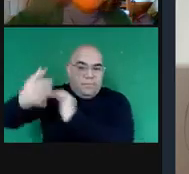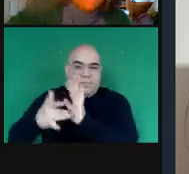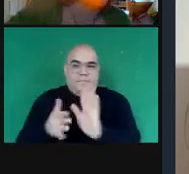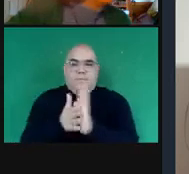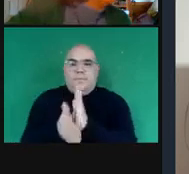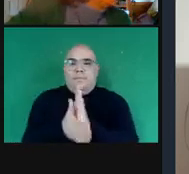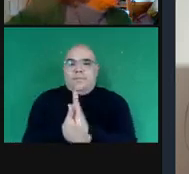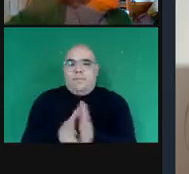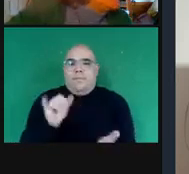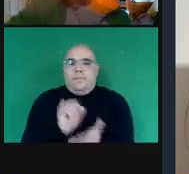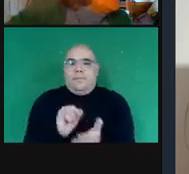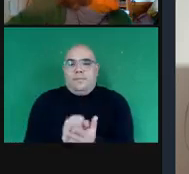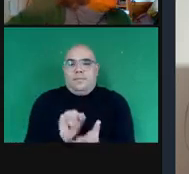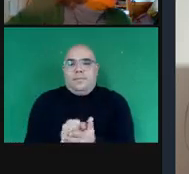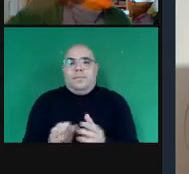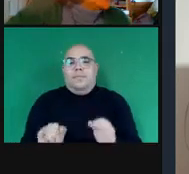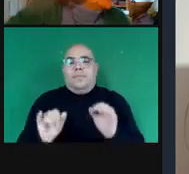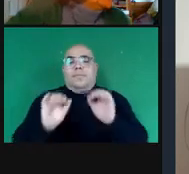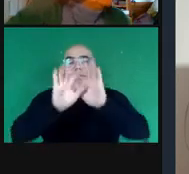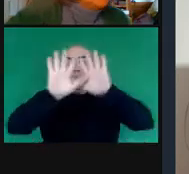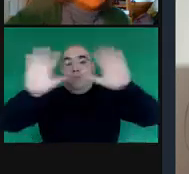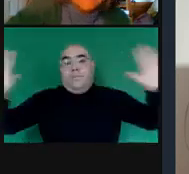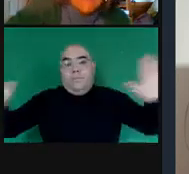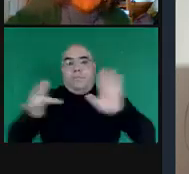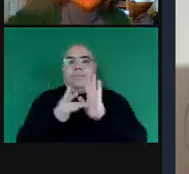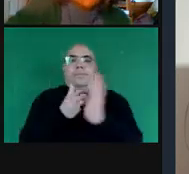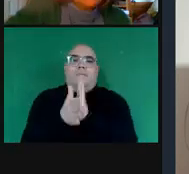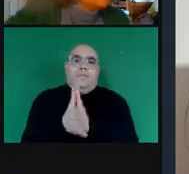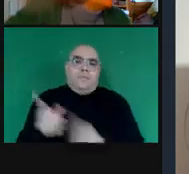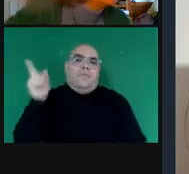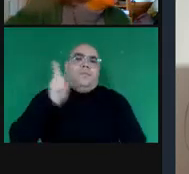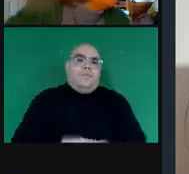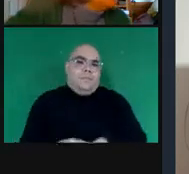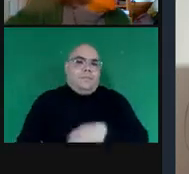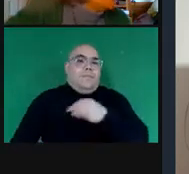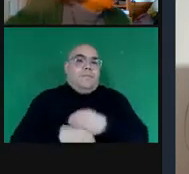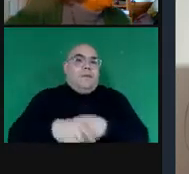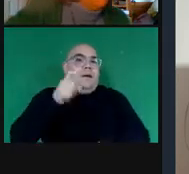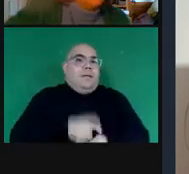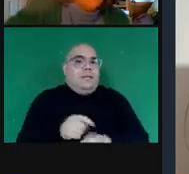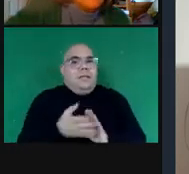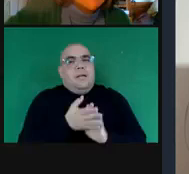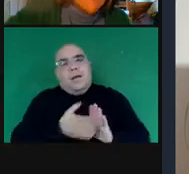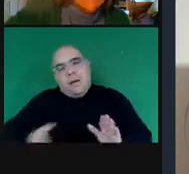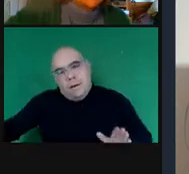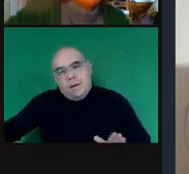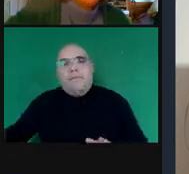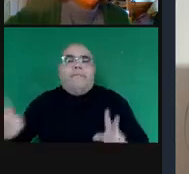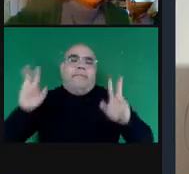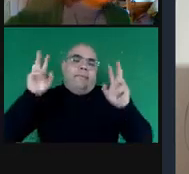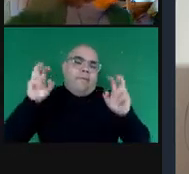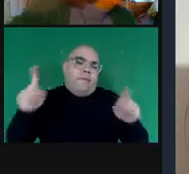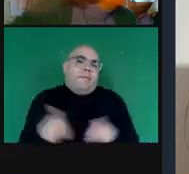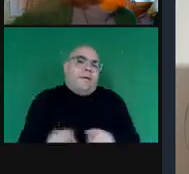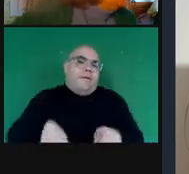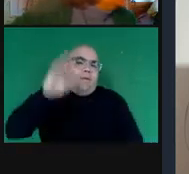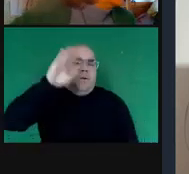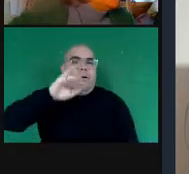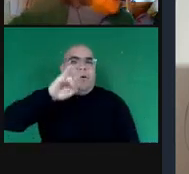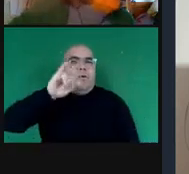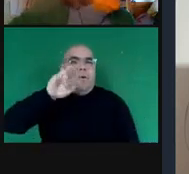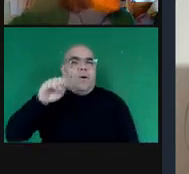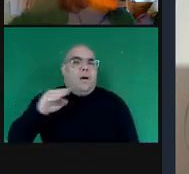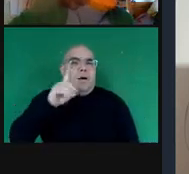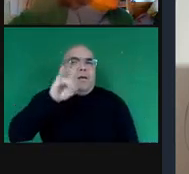carrera, subrepticiamente, puesto que requieren más tiempo y sus autores se dedican, como Juan Diego,